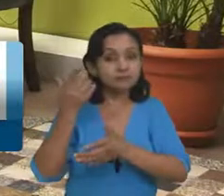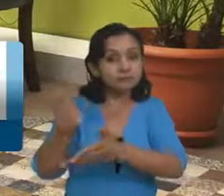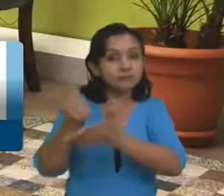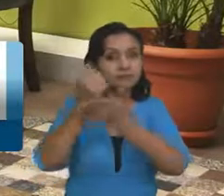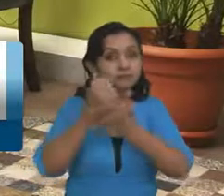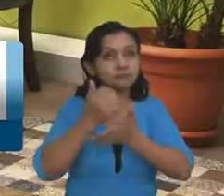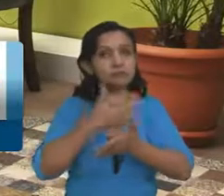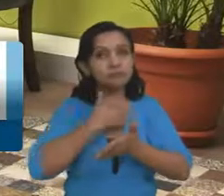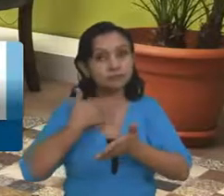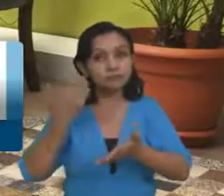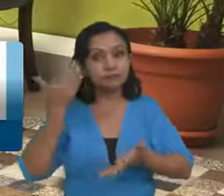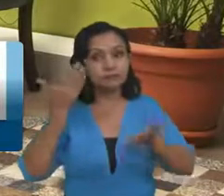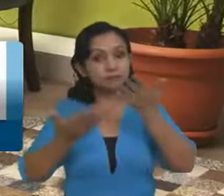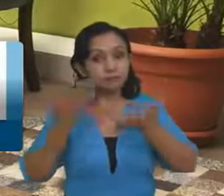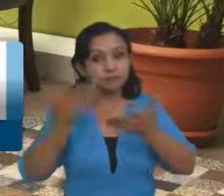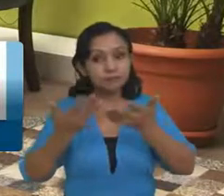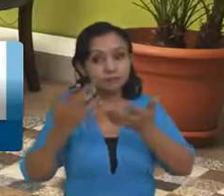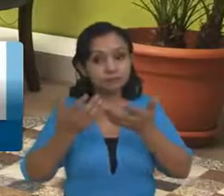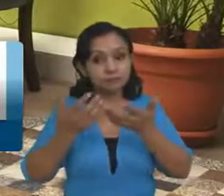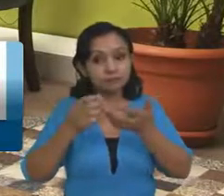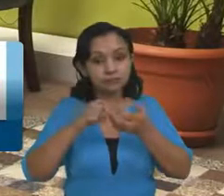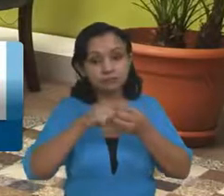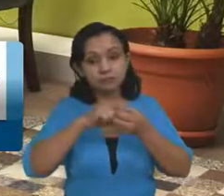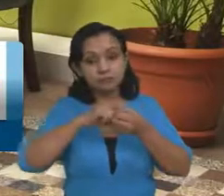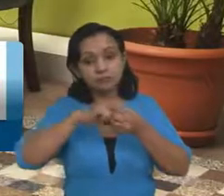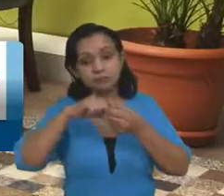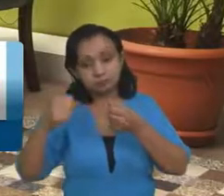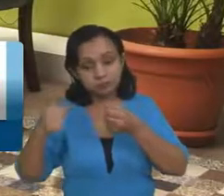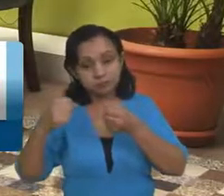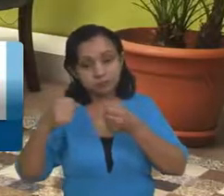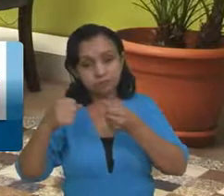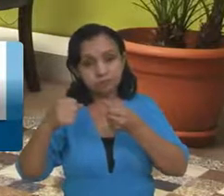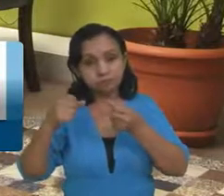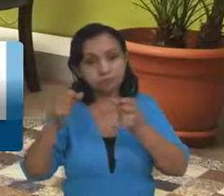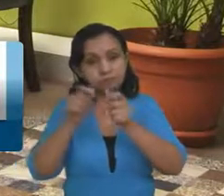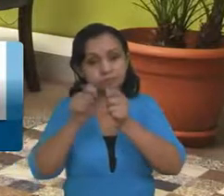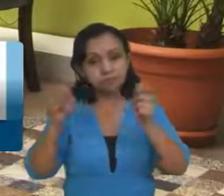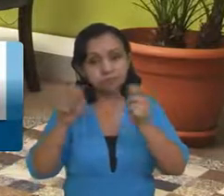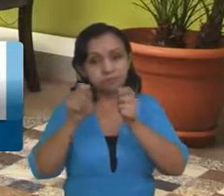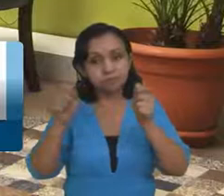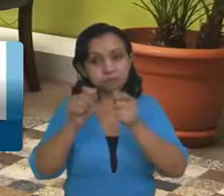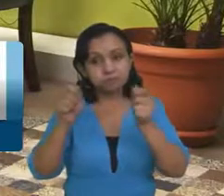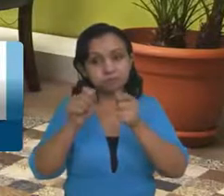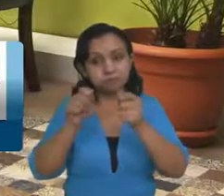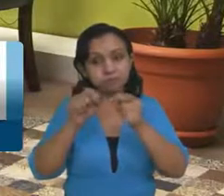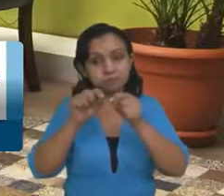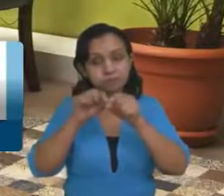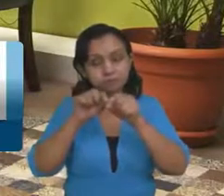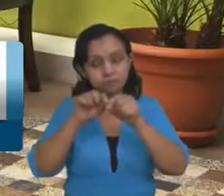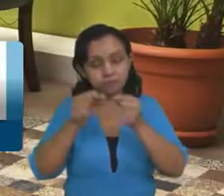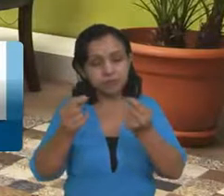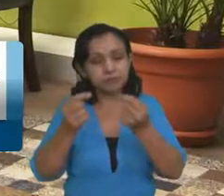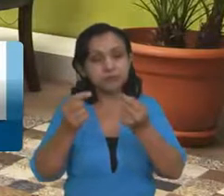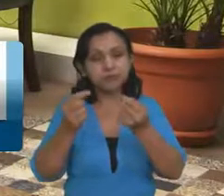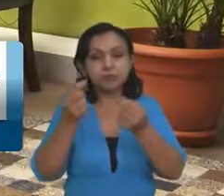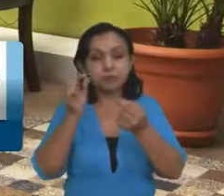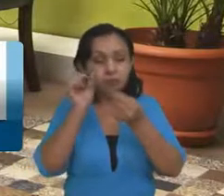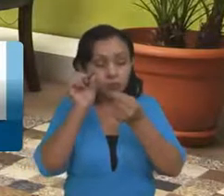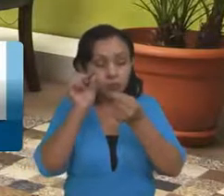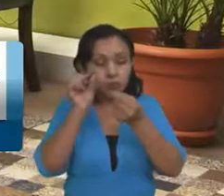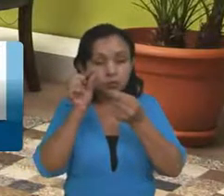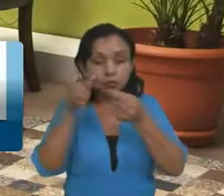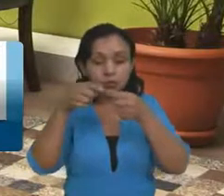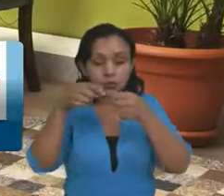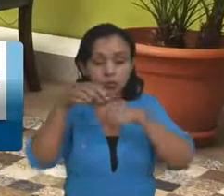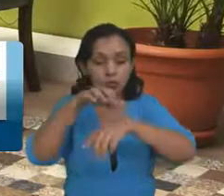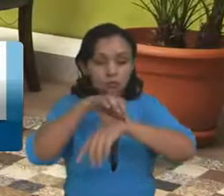en esos momentos en que se sale de su lugar, puede ser de que se rompa un fragmento del hueso